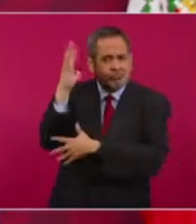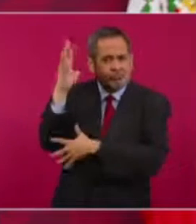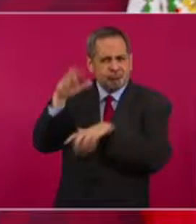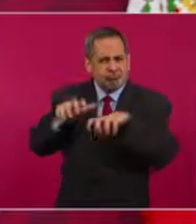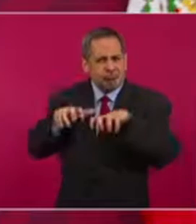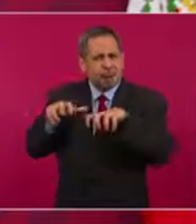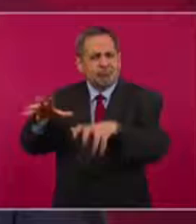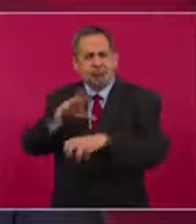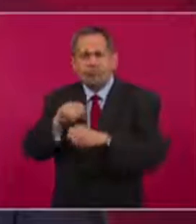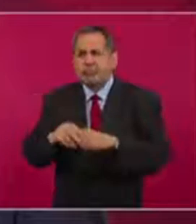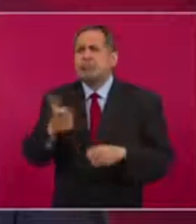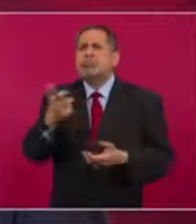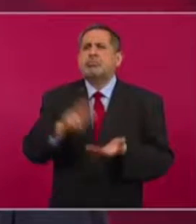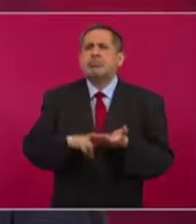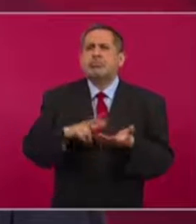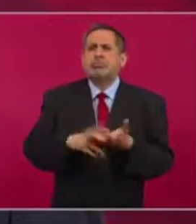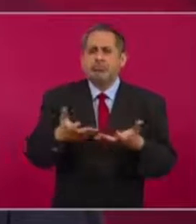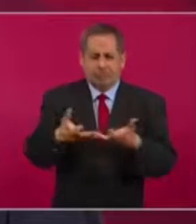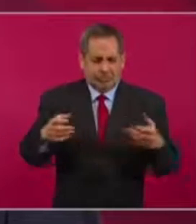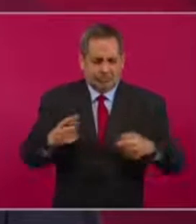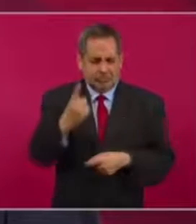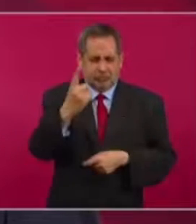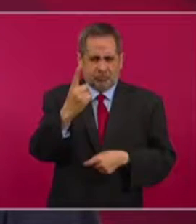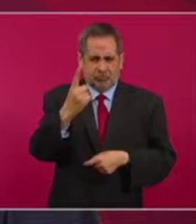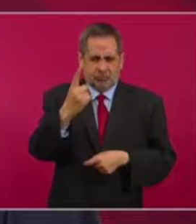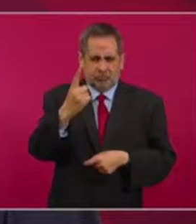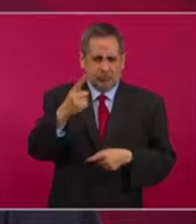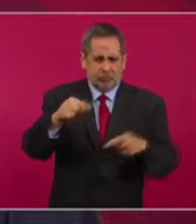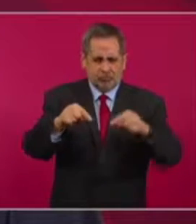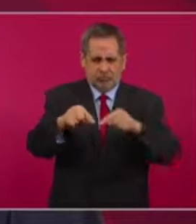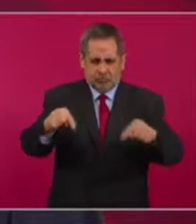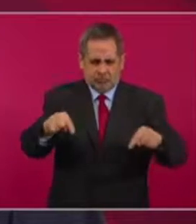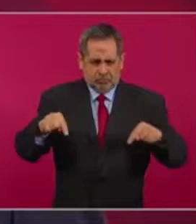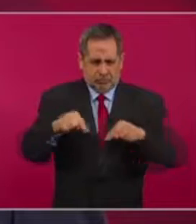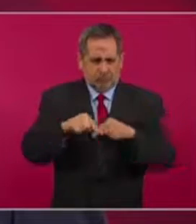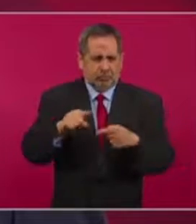creo que a 7 pesos el metro cuadrado,